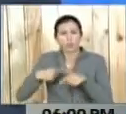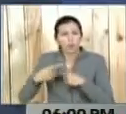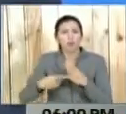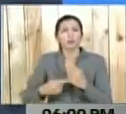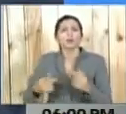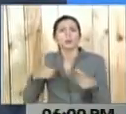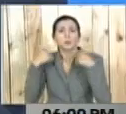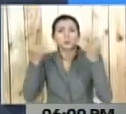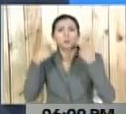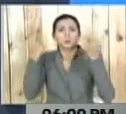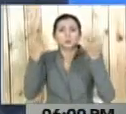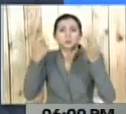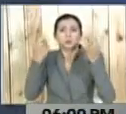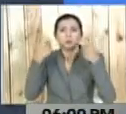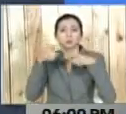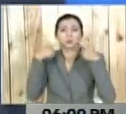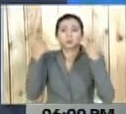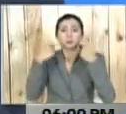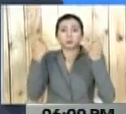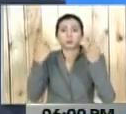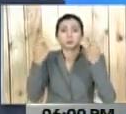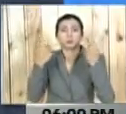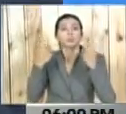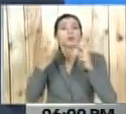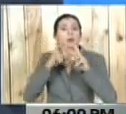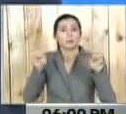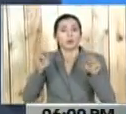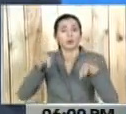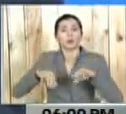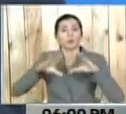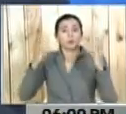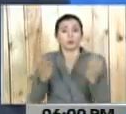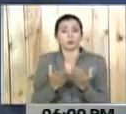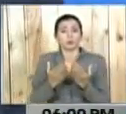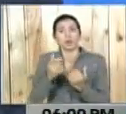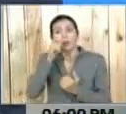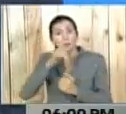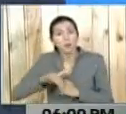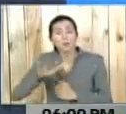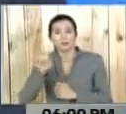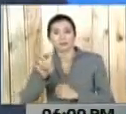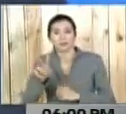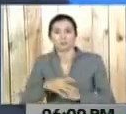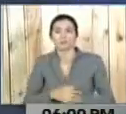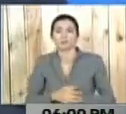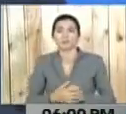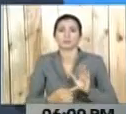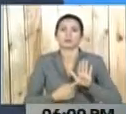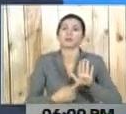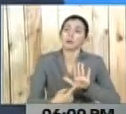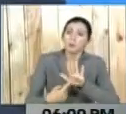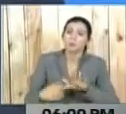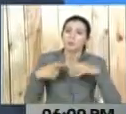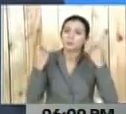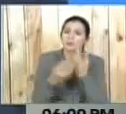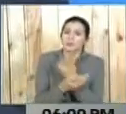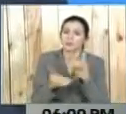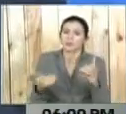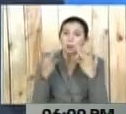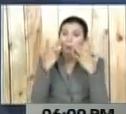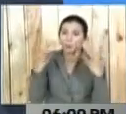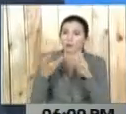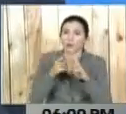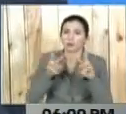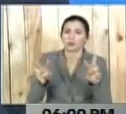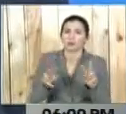la paz. Es un pueblo que es referencia hoy en el mundo como un pueblo que democratiza la paz, que visibiliza la